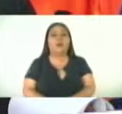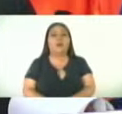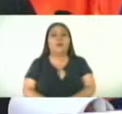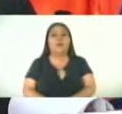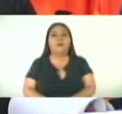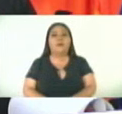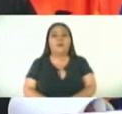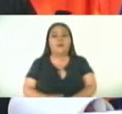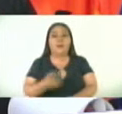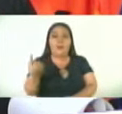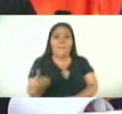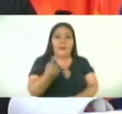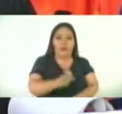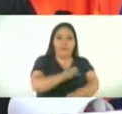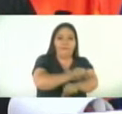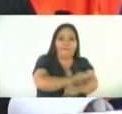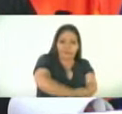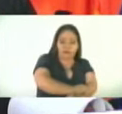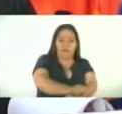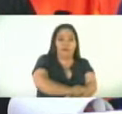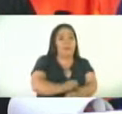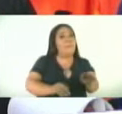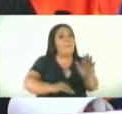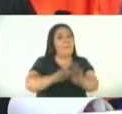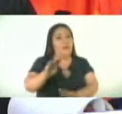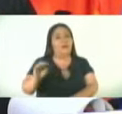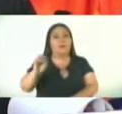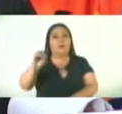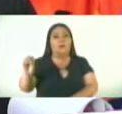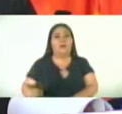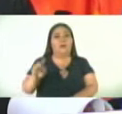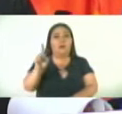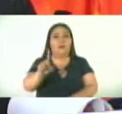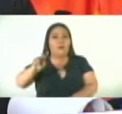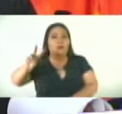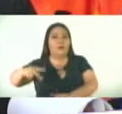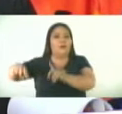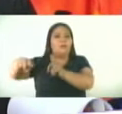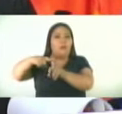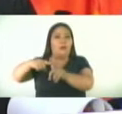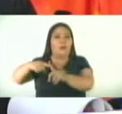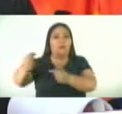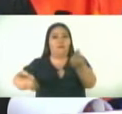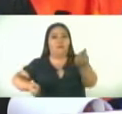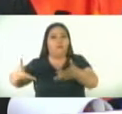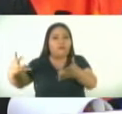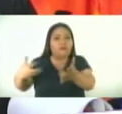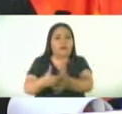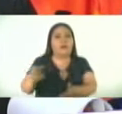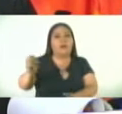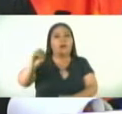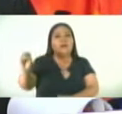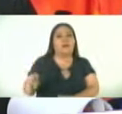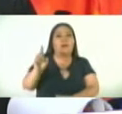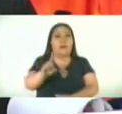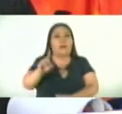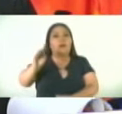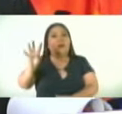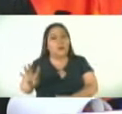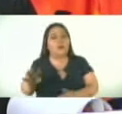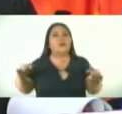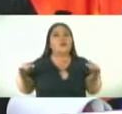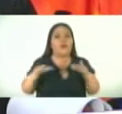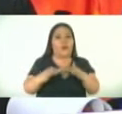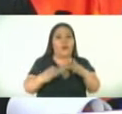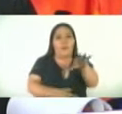cantidad de detenidos peligrosos también se tuvo un incremento del 12%. En cuanto a los siniestros viales, un 14% de incremento. También las